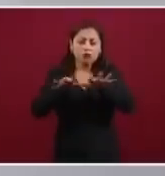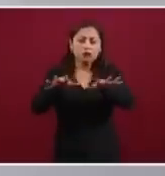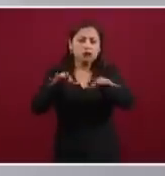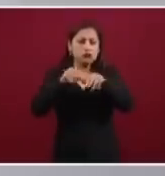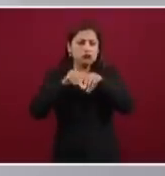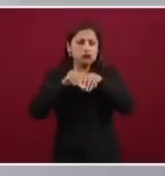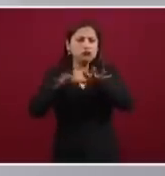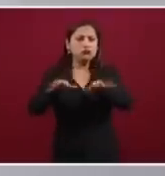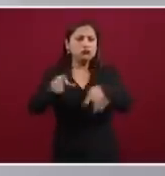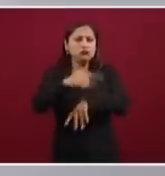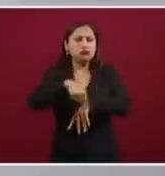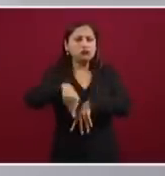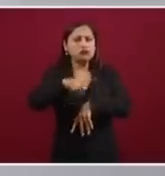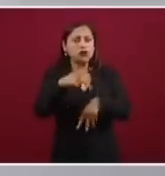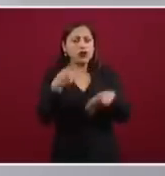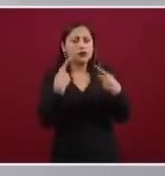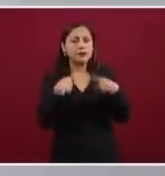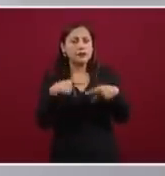la gente